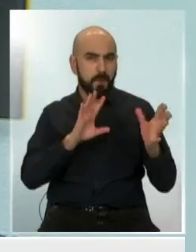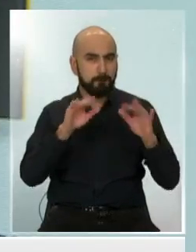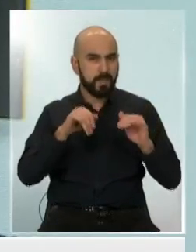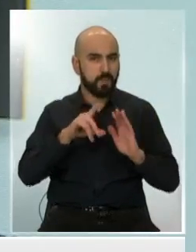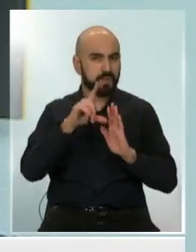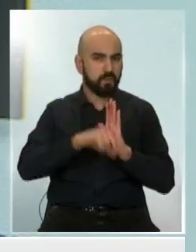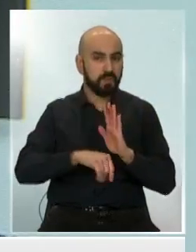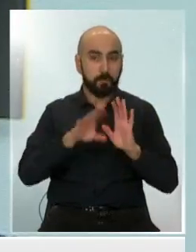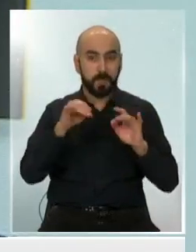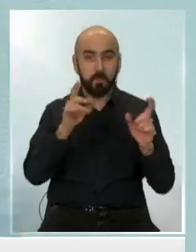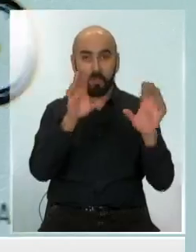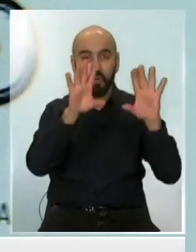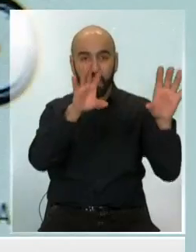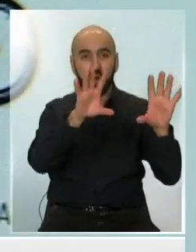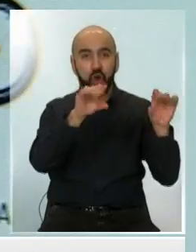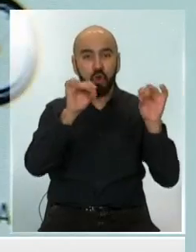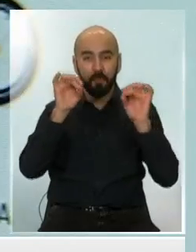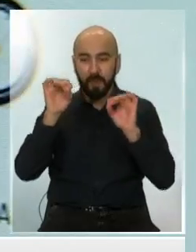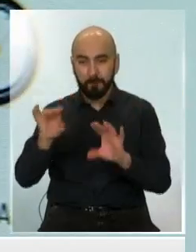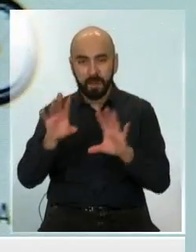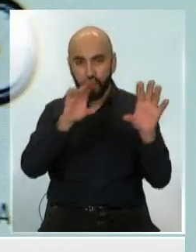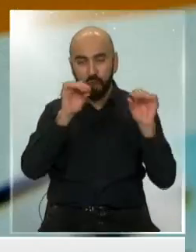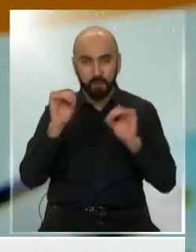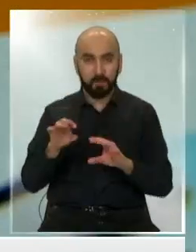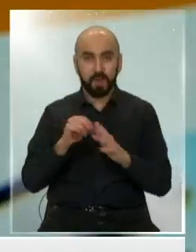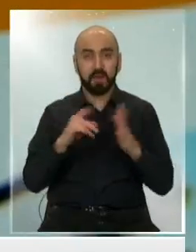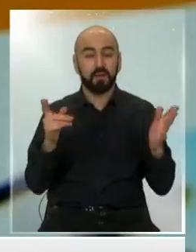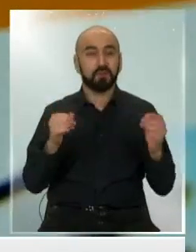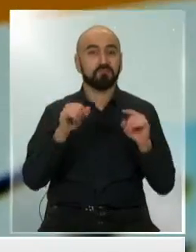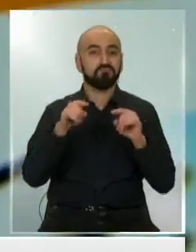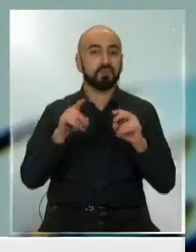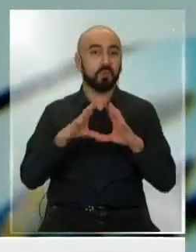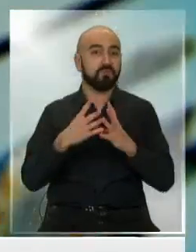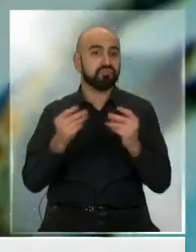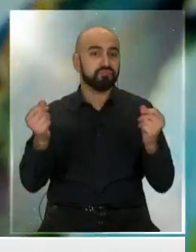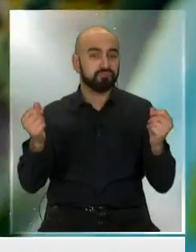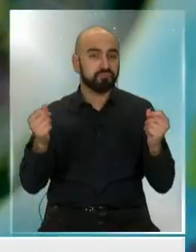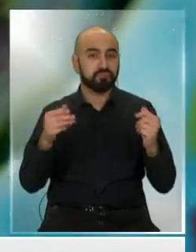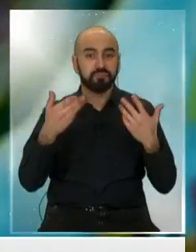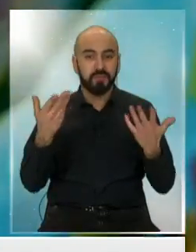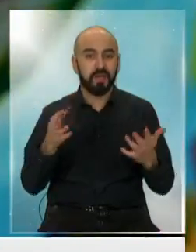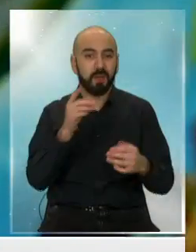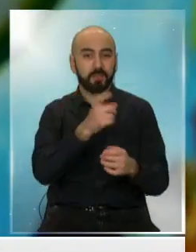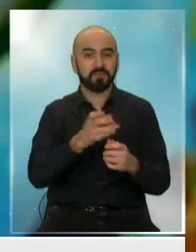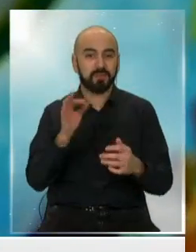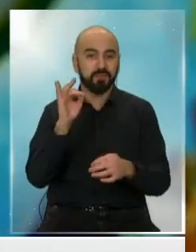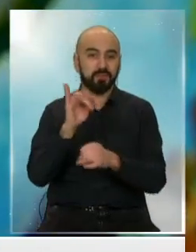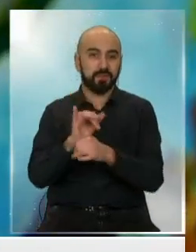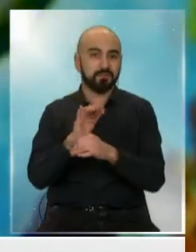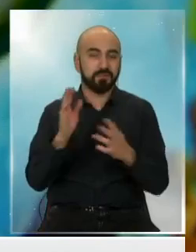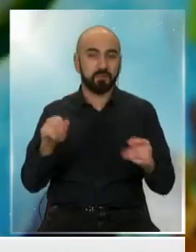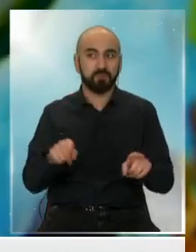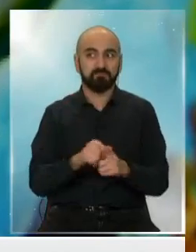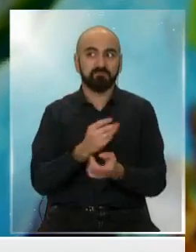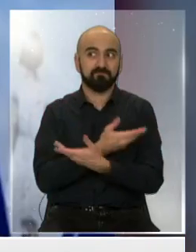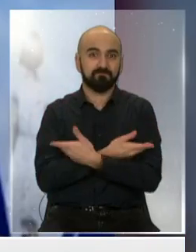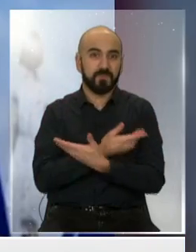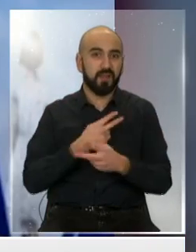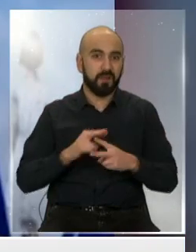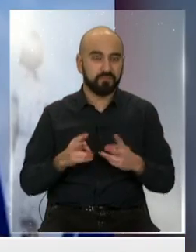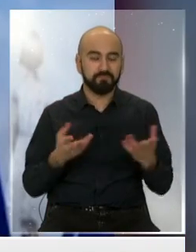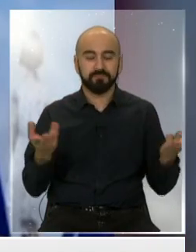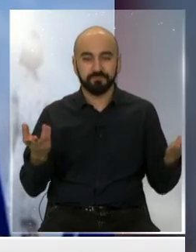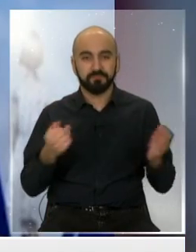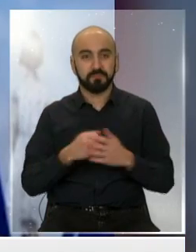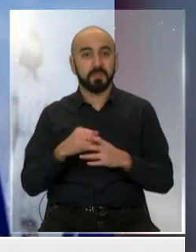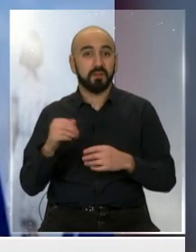los mismos textos, que una vez denunciados desaparecen y nunca más vuelven a aparecer, y la gente estafada queda de brazos cruzados. En este caso,